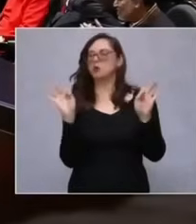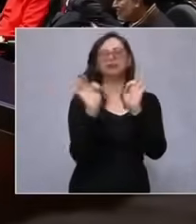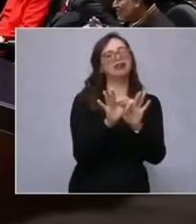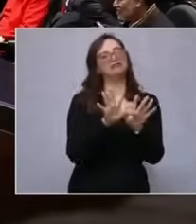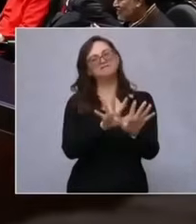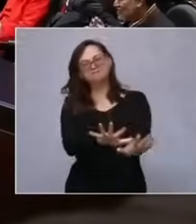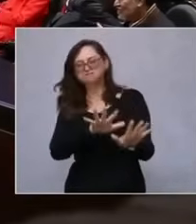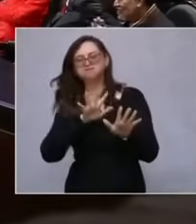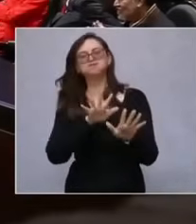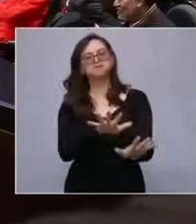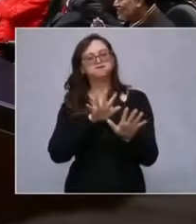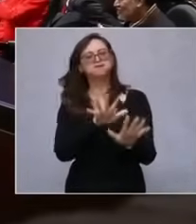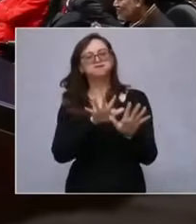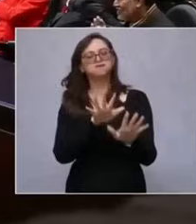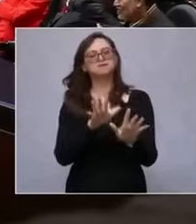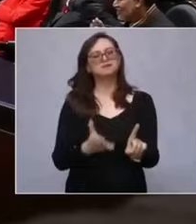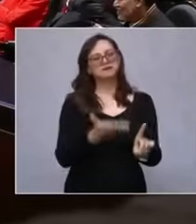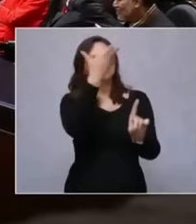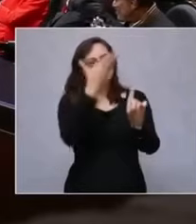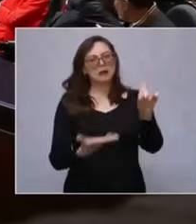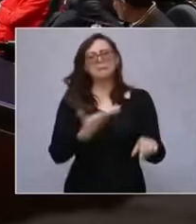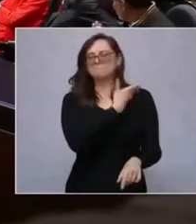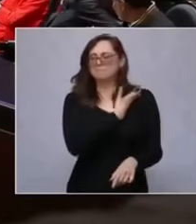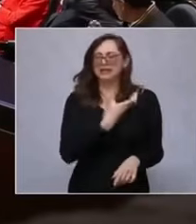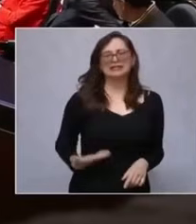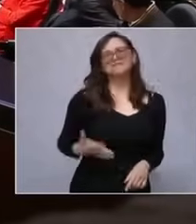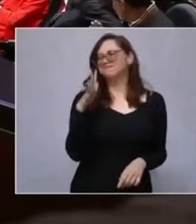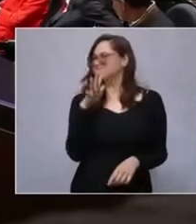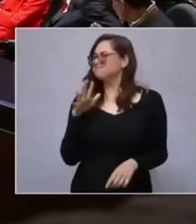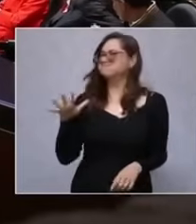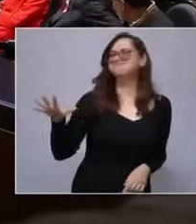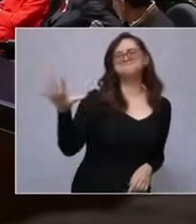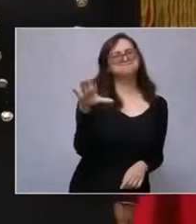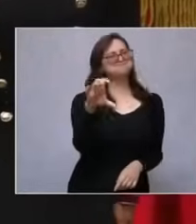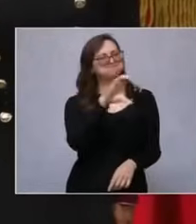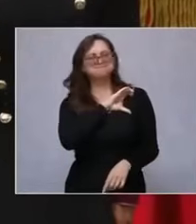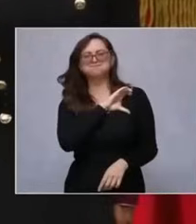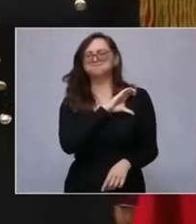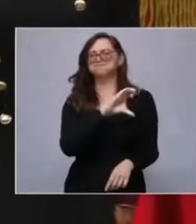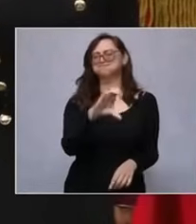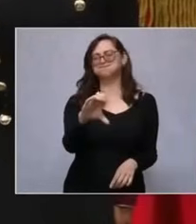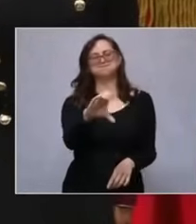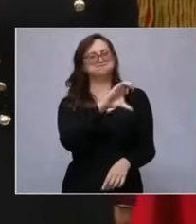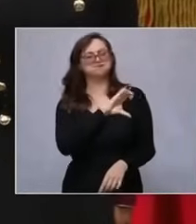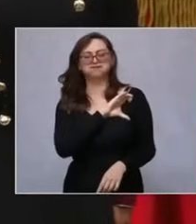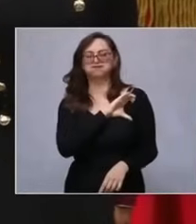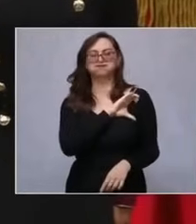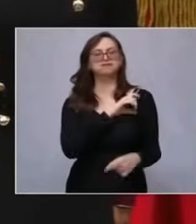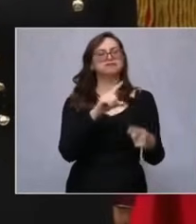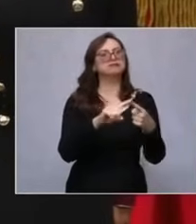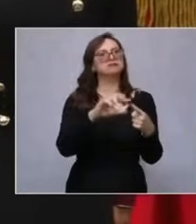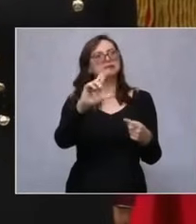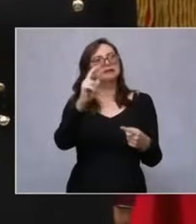Y todo el mundo de pie. De pie. Presidente más querido. Hoy inició su discurso de cierta